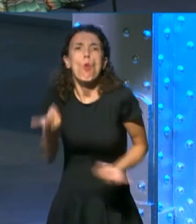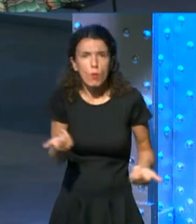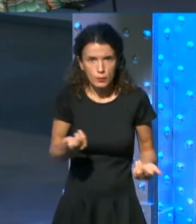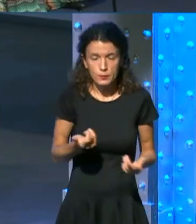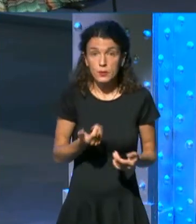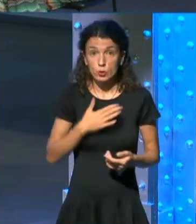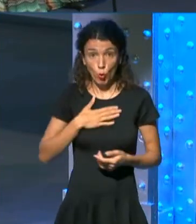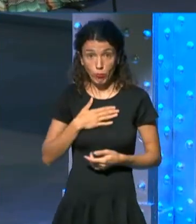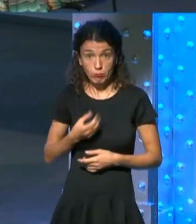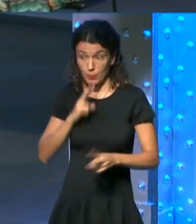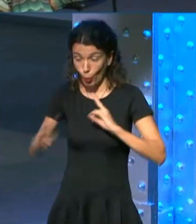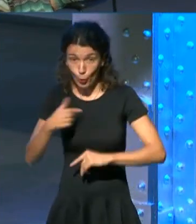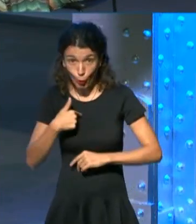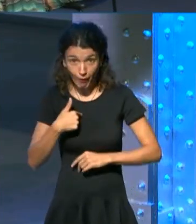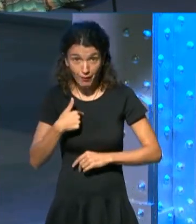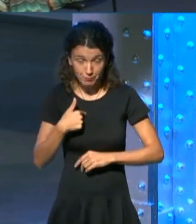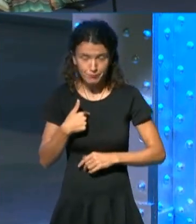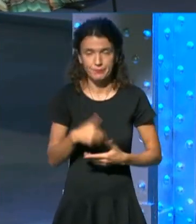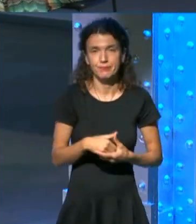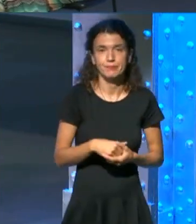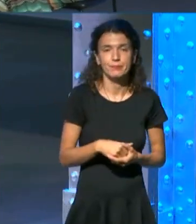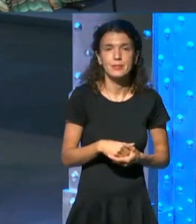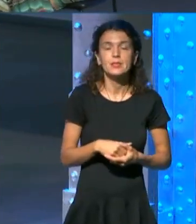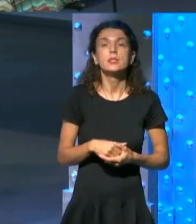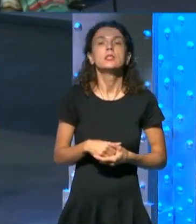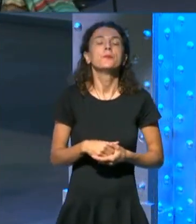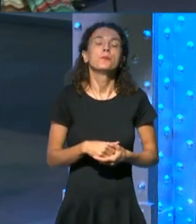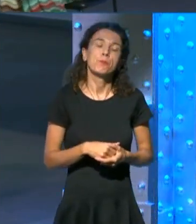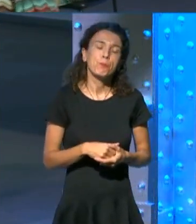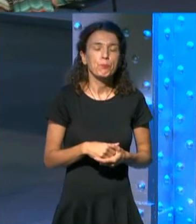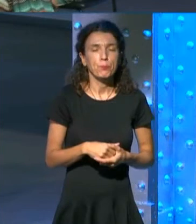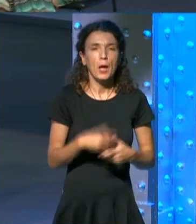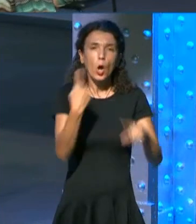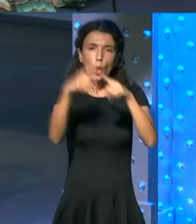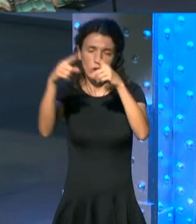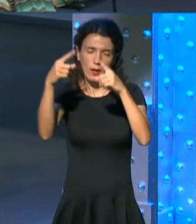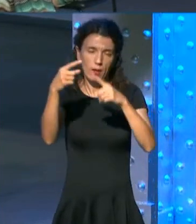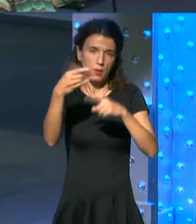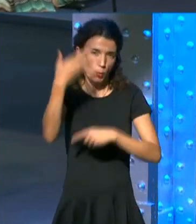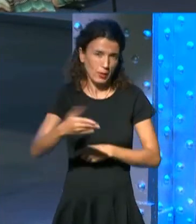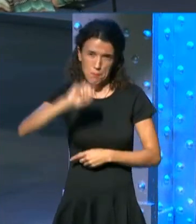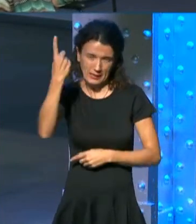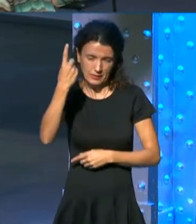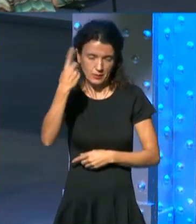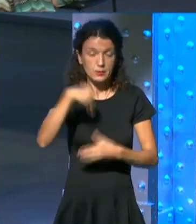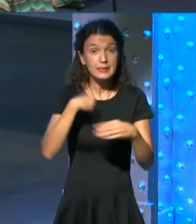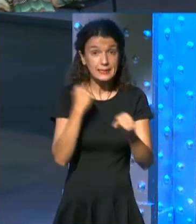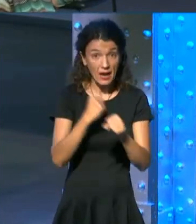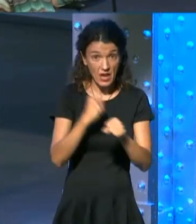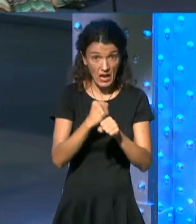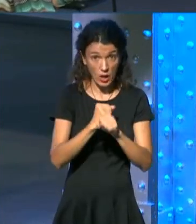¿Me animo yo? Venga. Bueno, venga. Pues, a ver, hay distintas cosas. Lo importante, desde luego, cuando estás